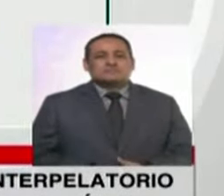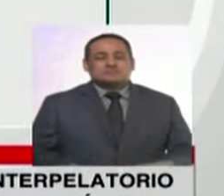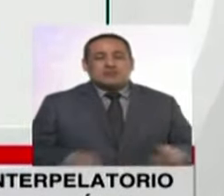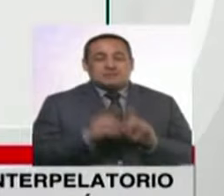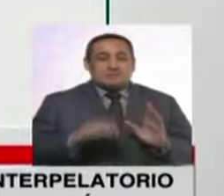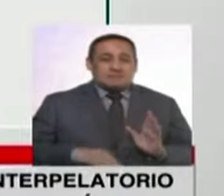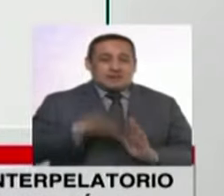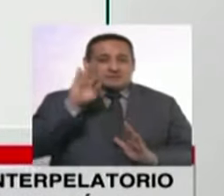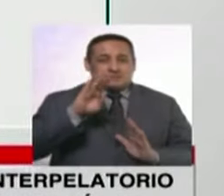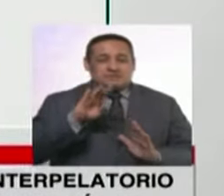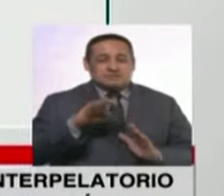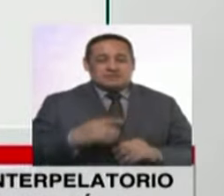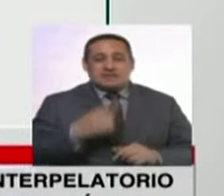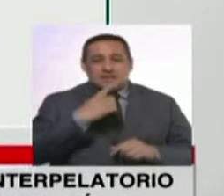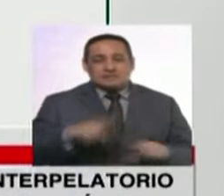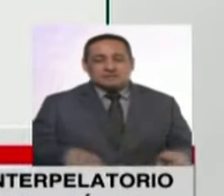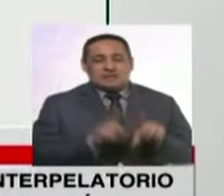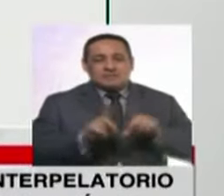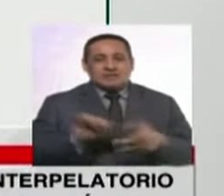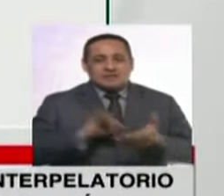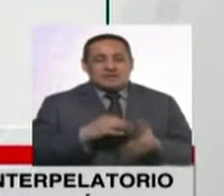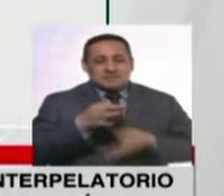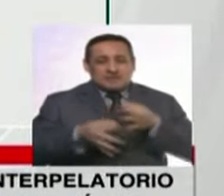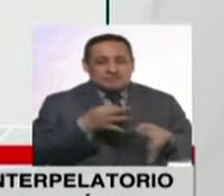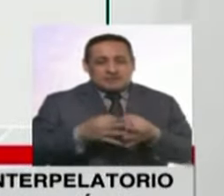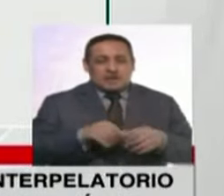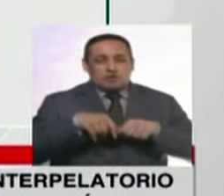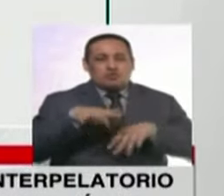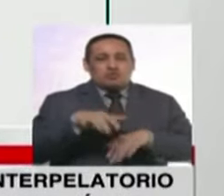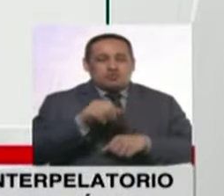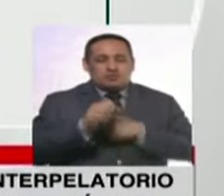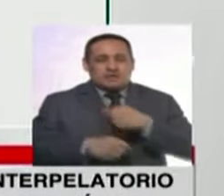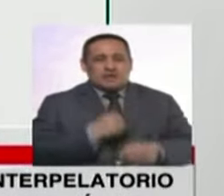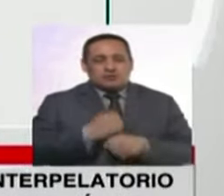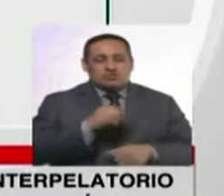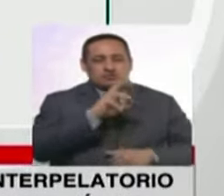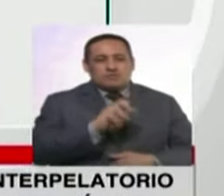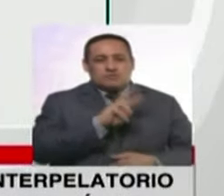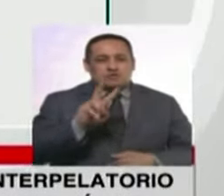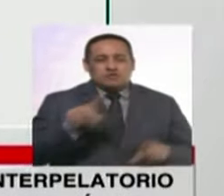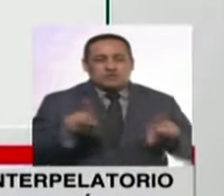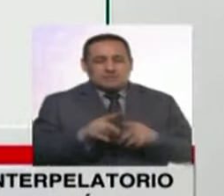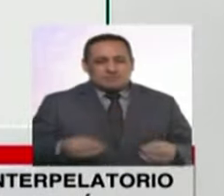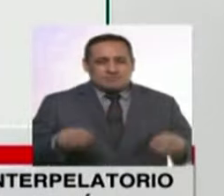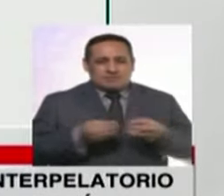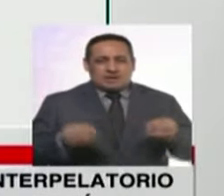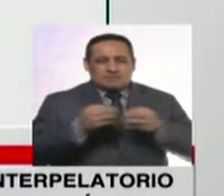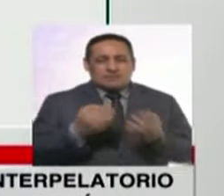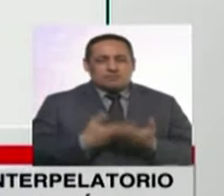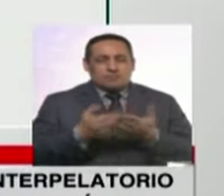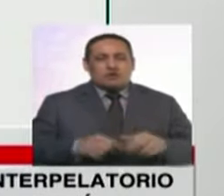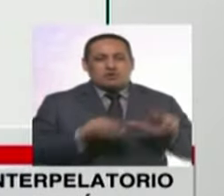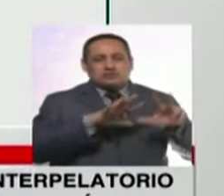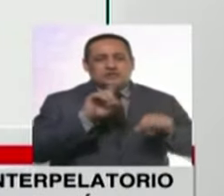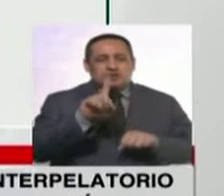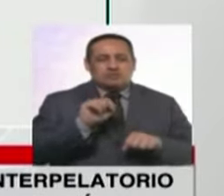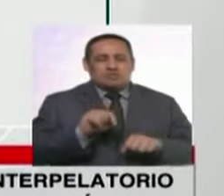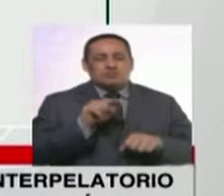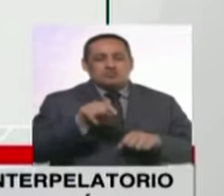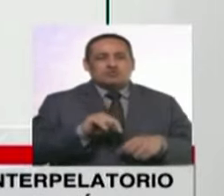el más alto él es el que se advierte en julio 2022 con un incremento de la incidencia del 81